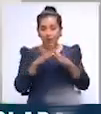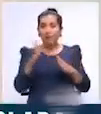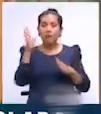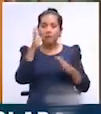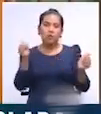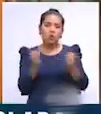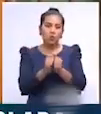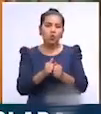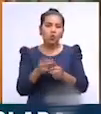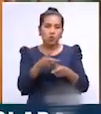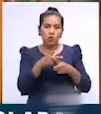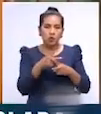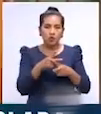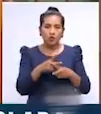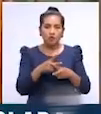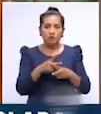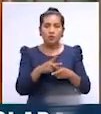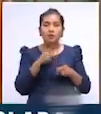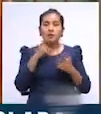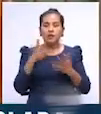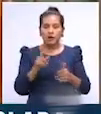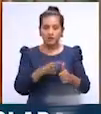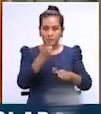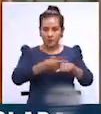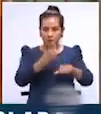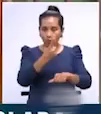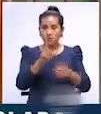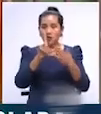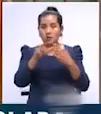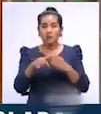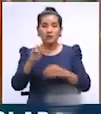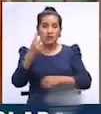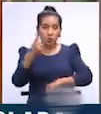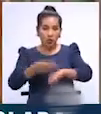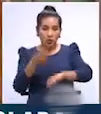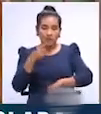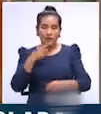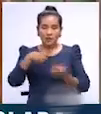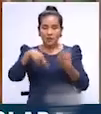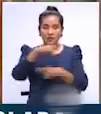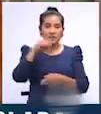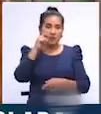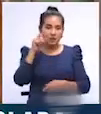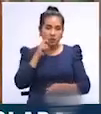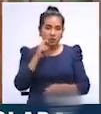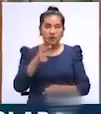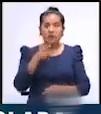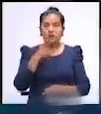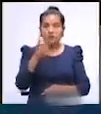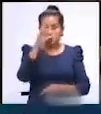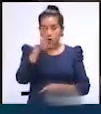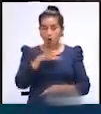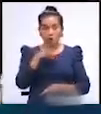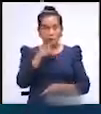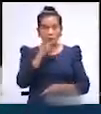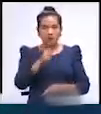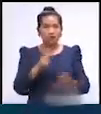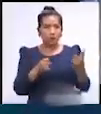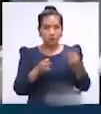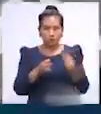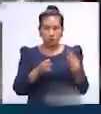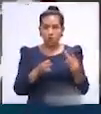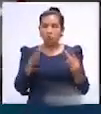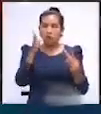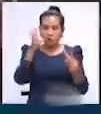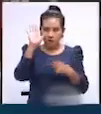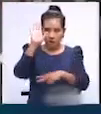mamá. La segunda vez que tiene relaciones sexuales, el sujeto ya le menciona que tenía que estar con su madre más y que